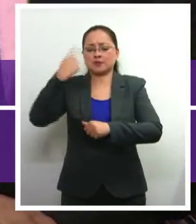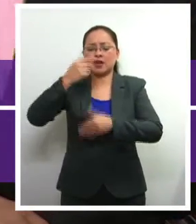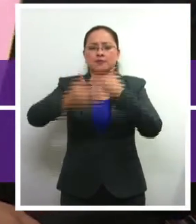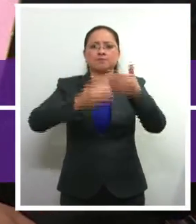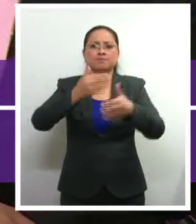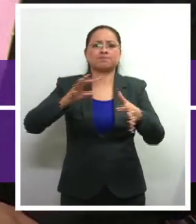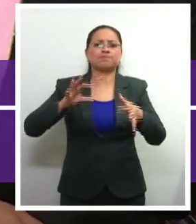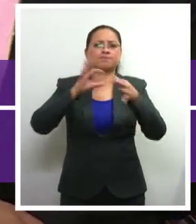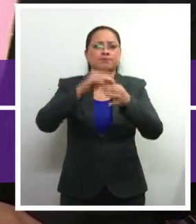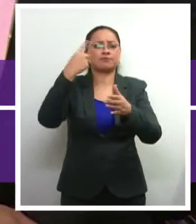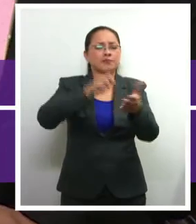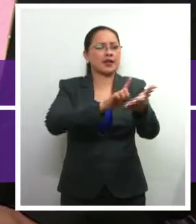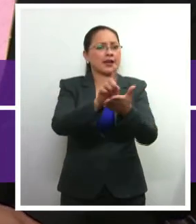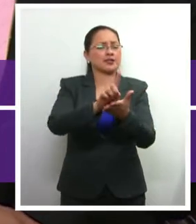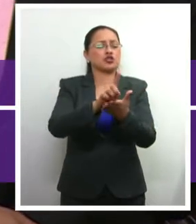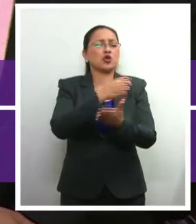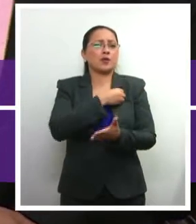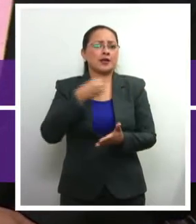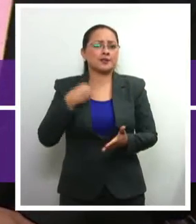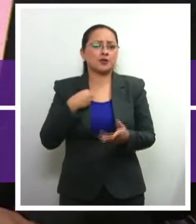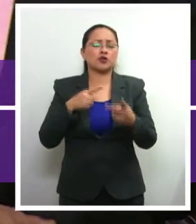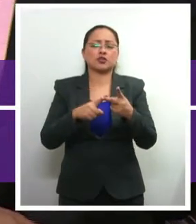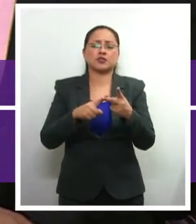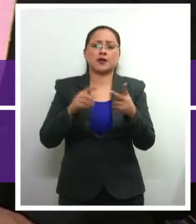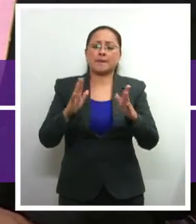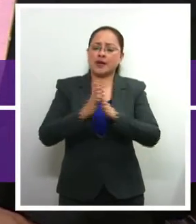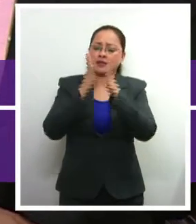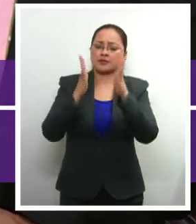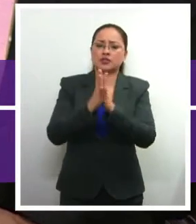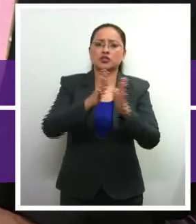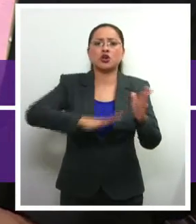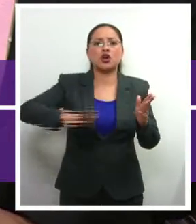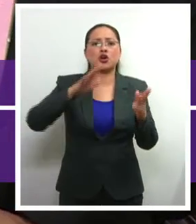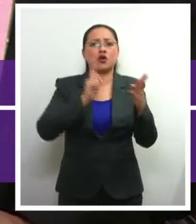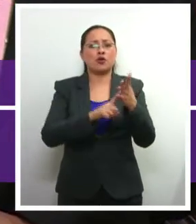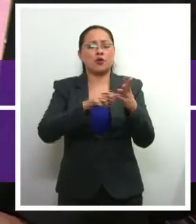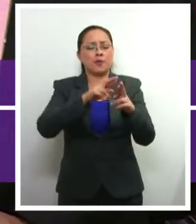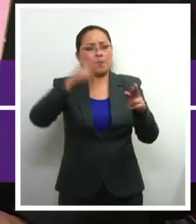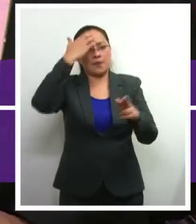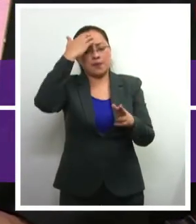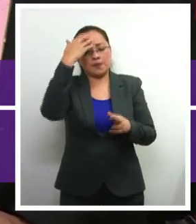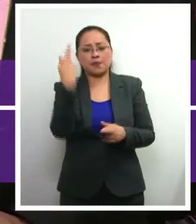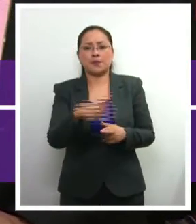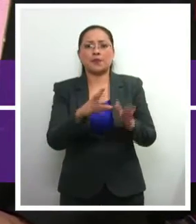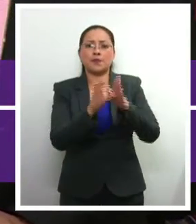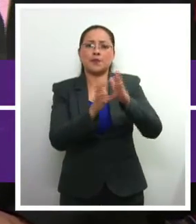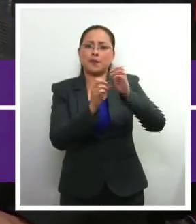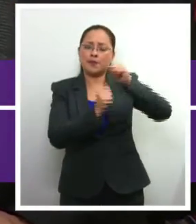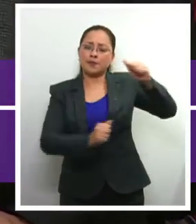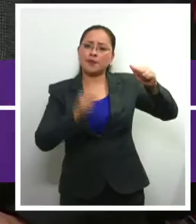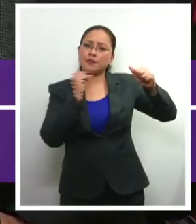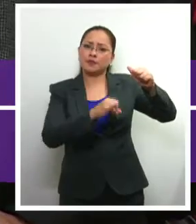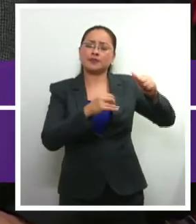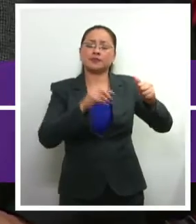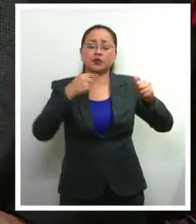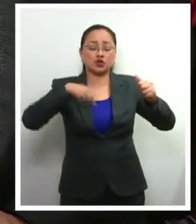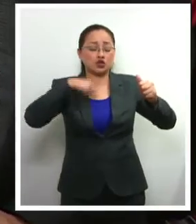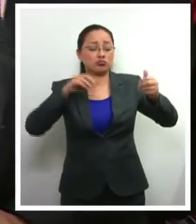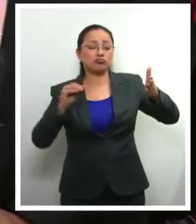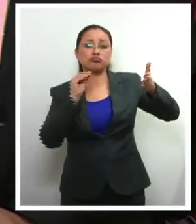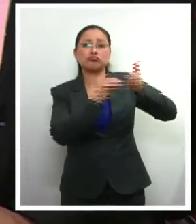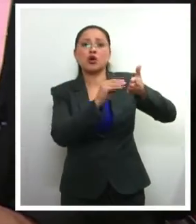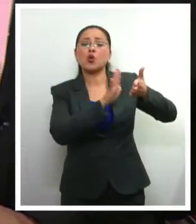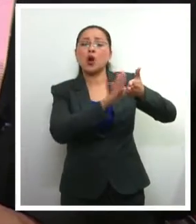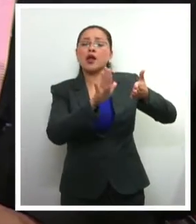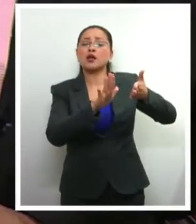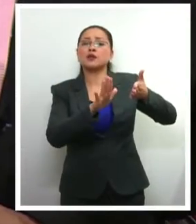ejercicio pleno de los derechos, obligaciones, formas de participación democrática que reconoce esta Constitución, y agregamos, y